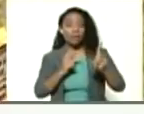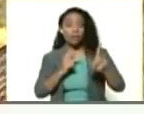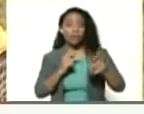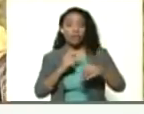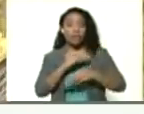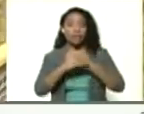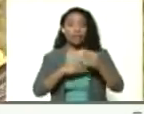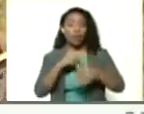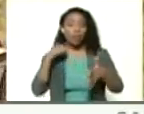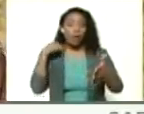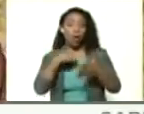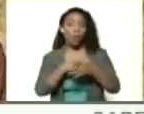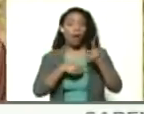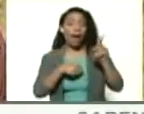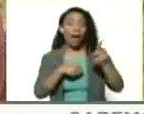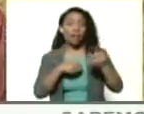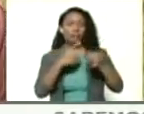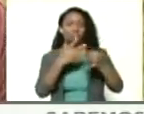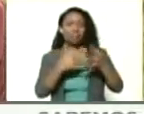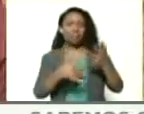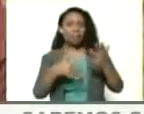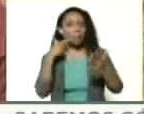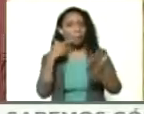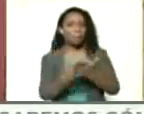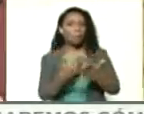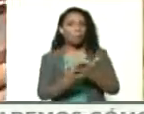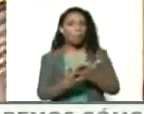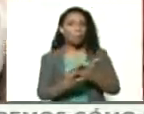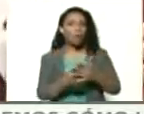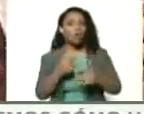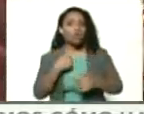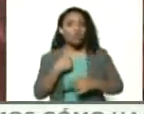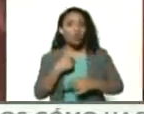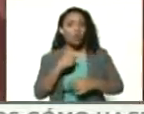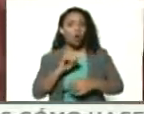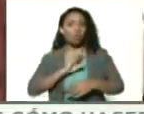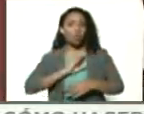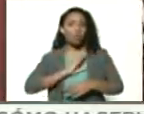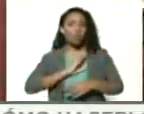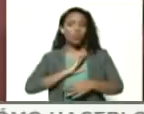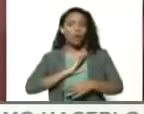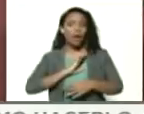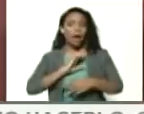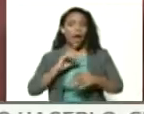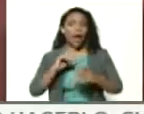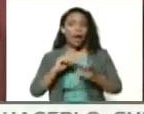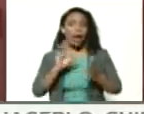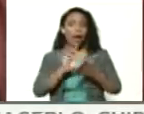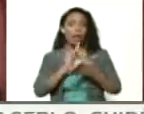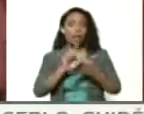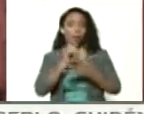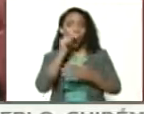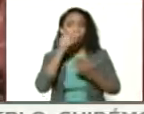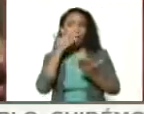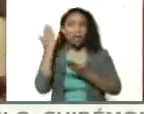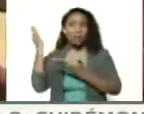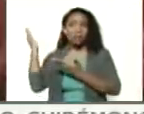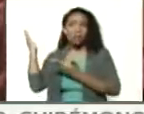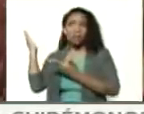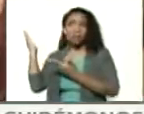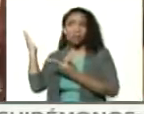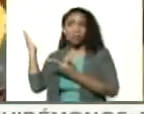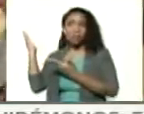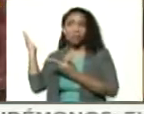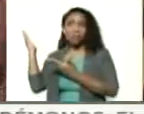ejecutores del golpe hay infinidad de testimonios. Yo tuve, por ejemplo, en mis manos el libro de Pedro Carmona Estanga. Aquí está